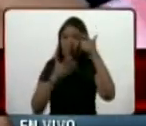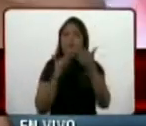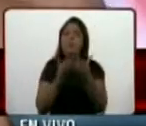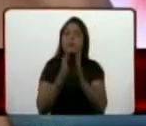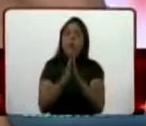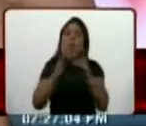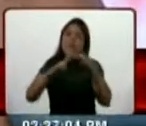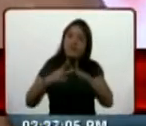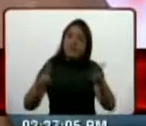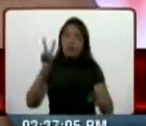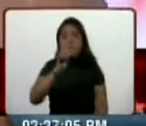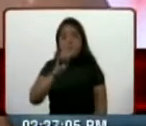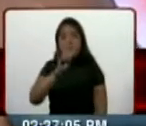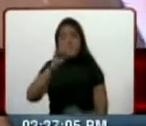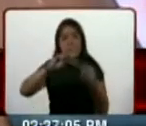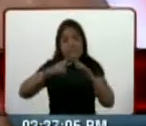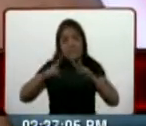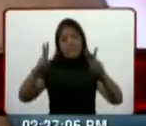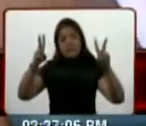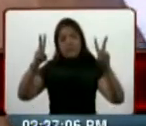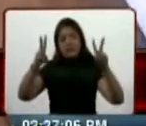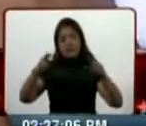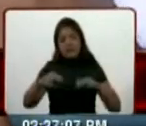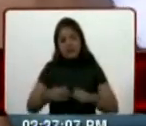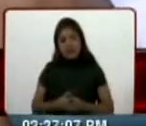para la patria. Paz.